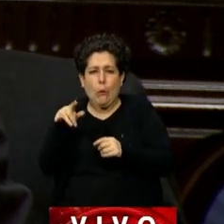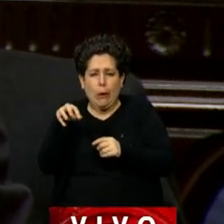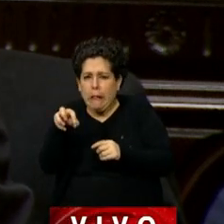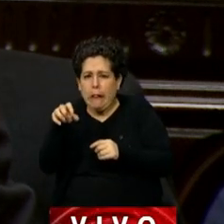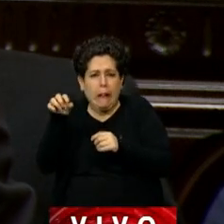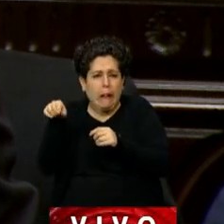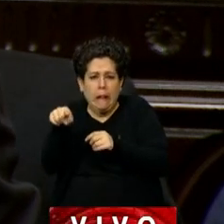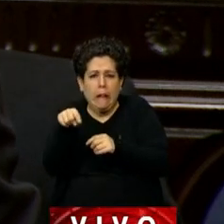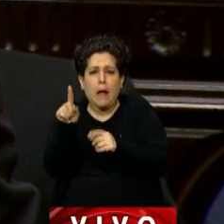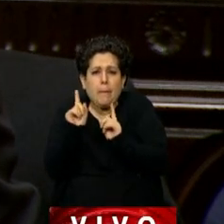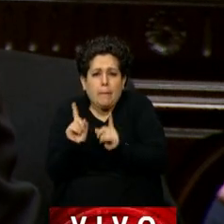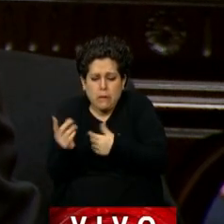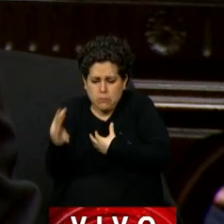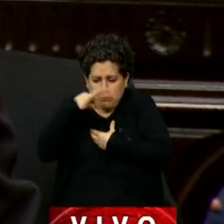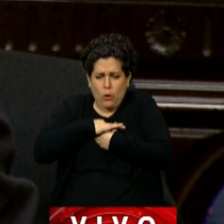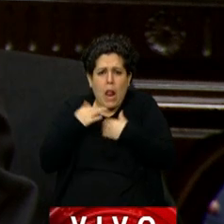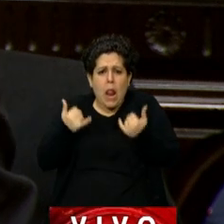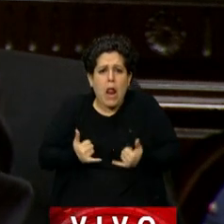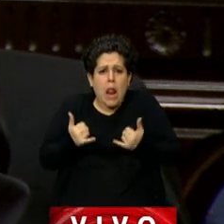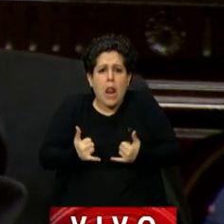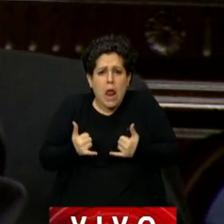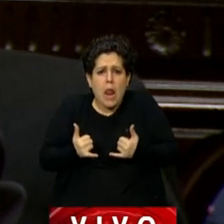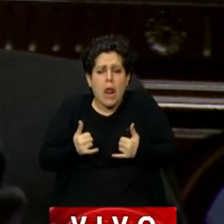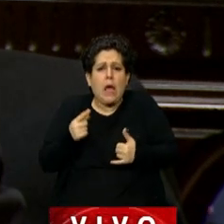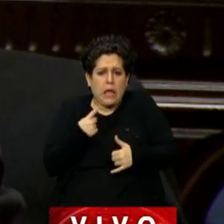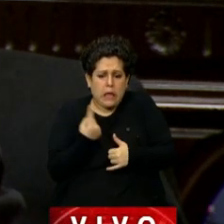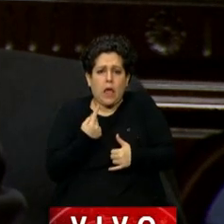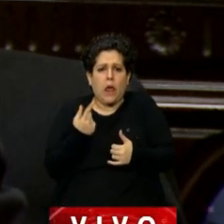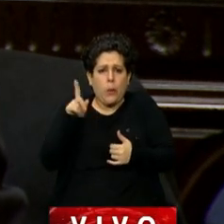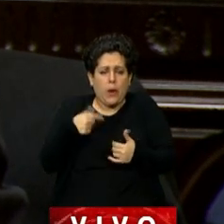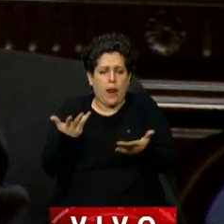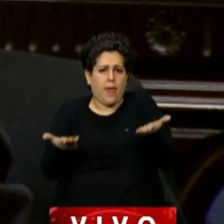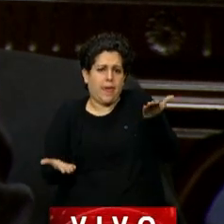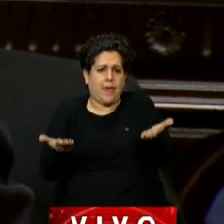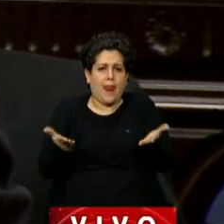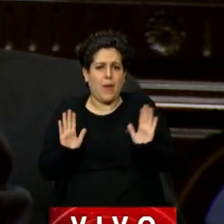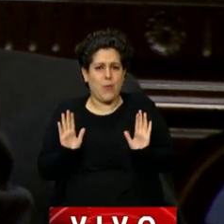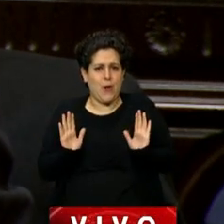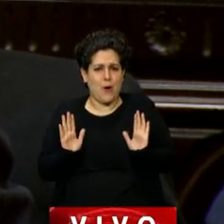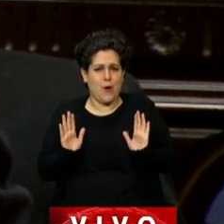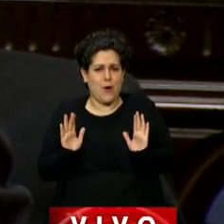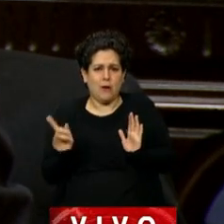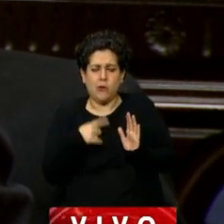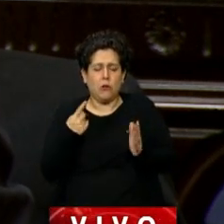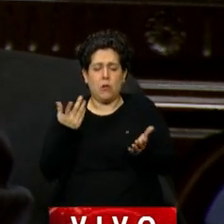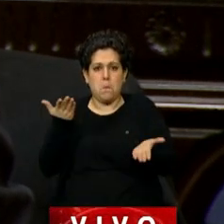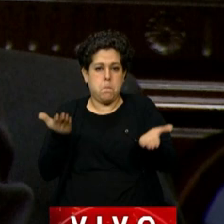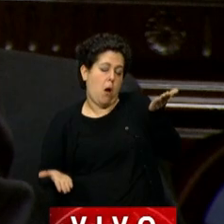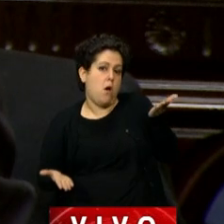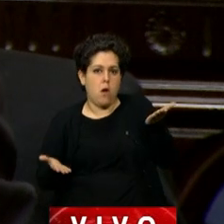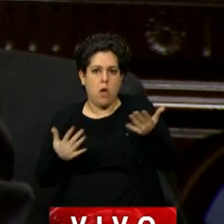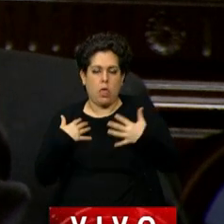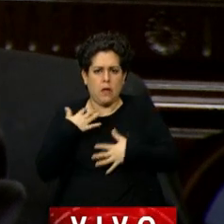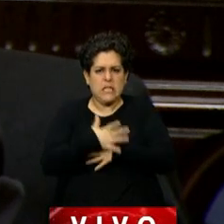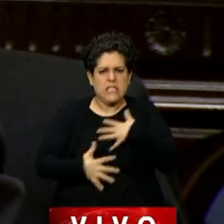microorganismos que habitan en nosotros y que hacen a nuestro equilibrio. Hemos roto el equilibrio